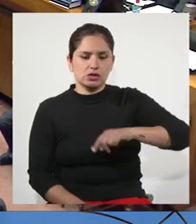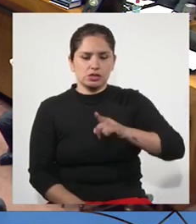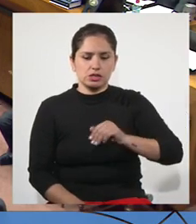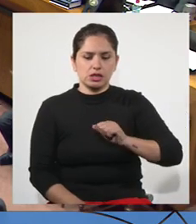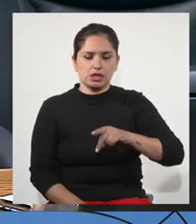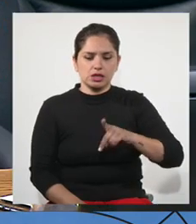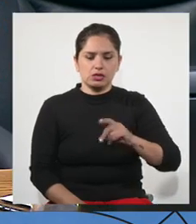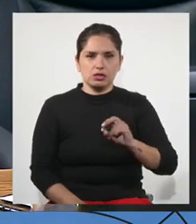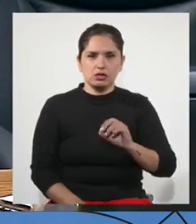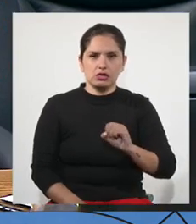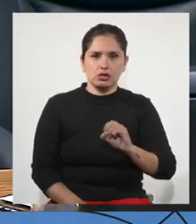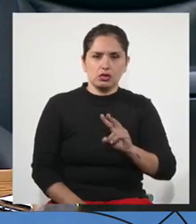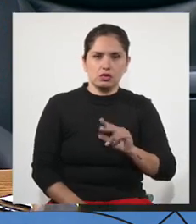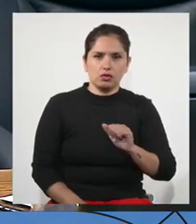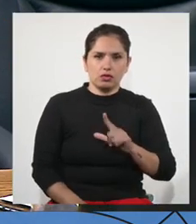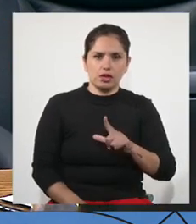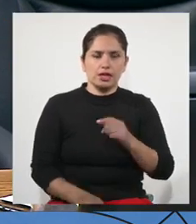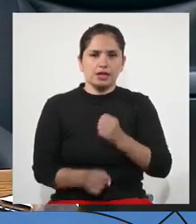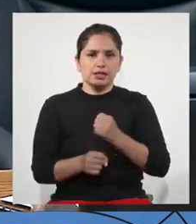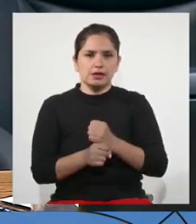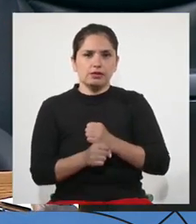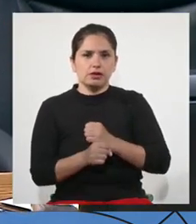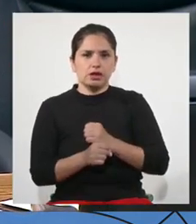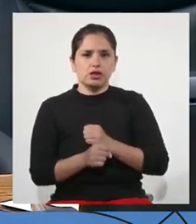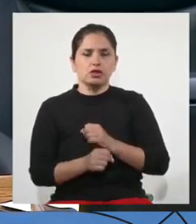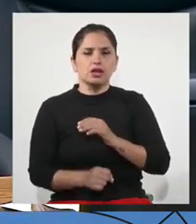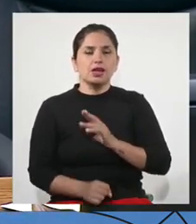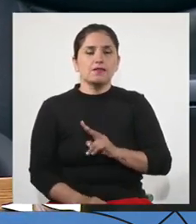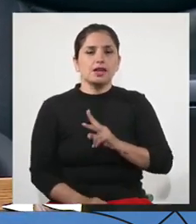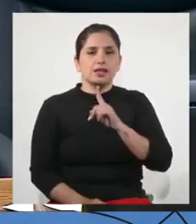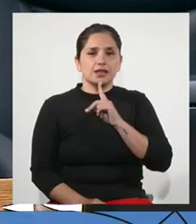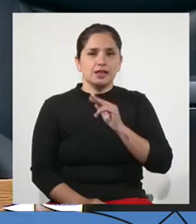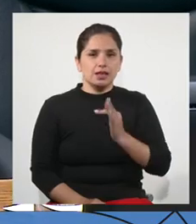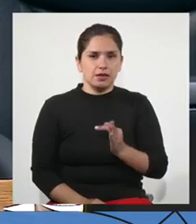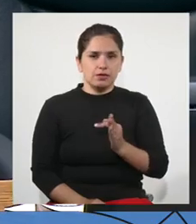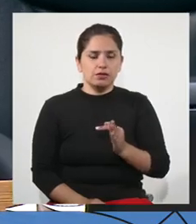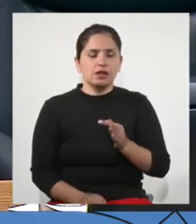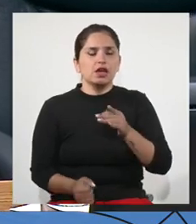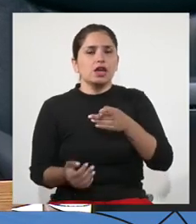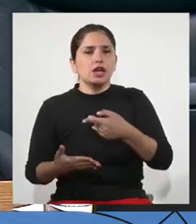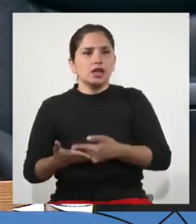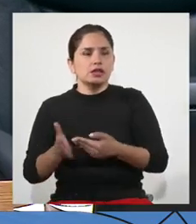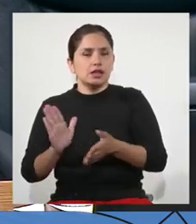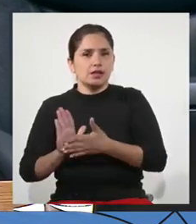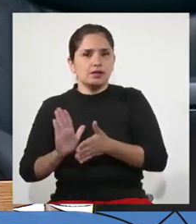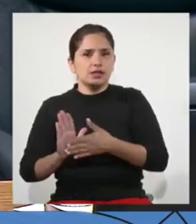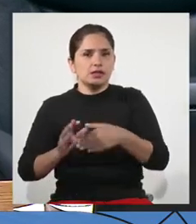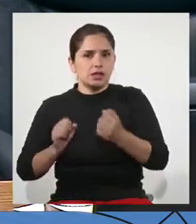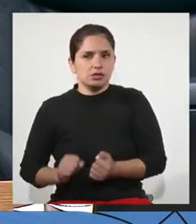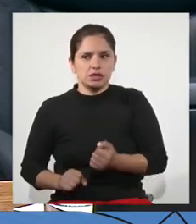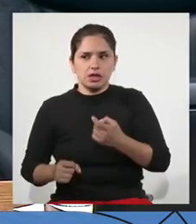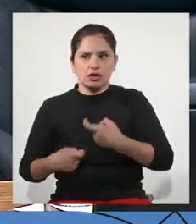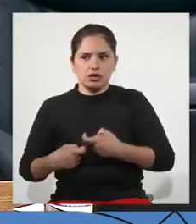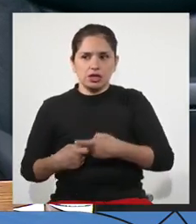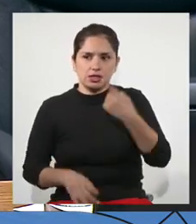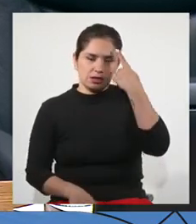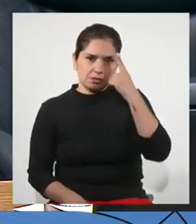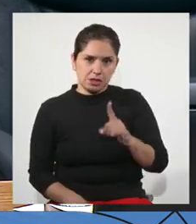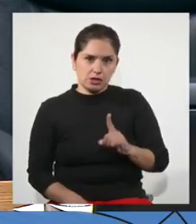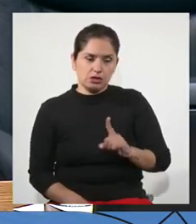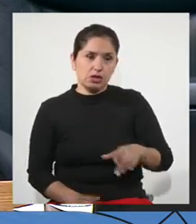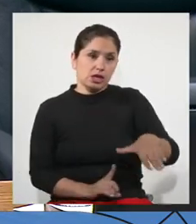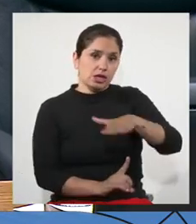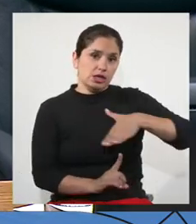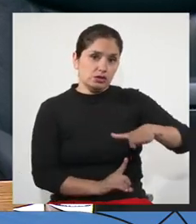de las trabajadoras de los jardines BTF, se logró establecer esta posibilidad concreta. Pero, sin embargo, en el caso